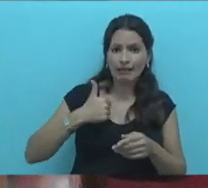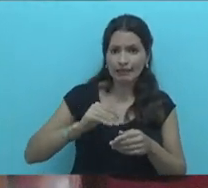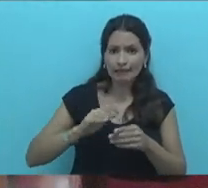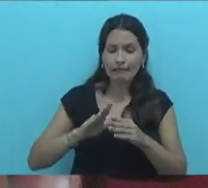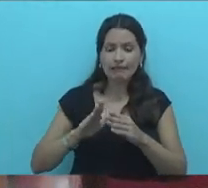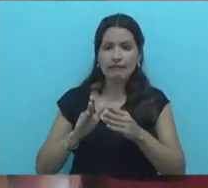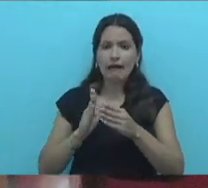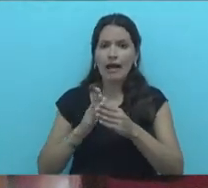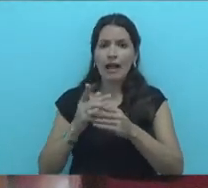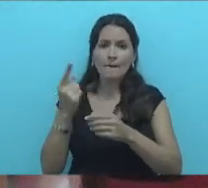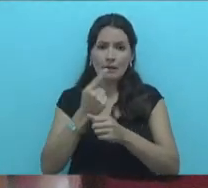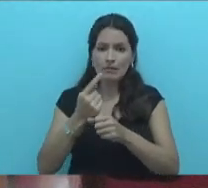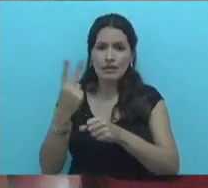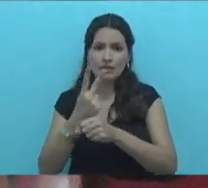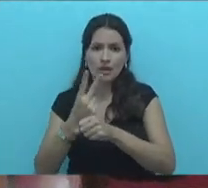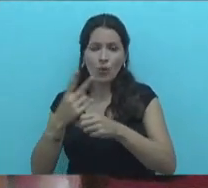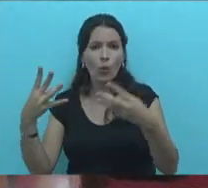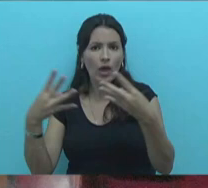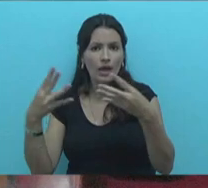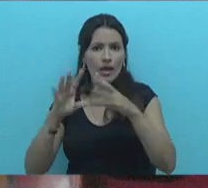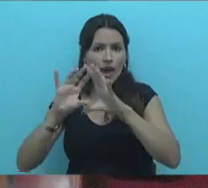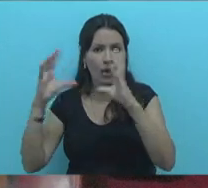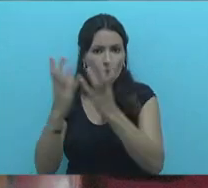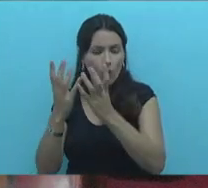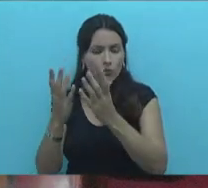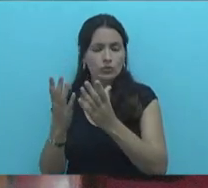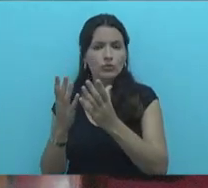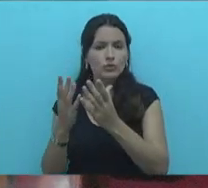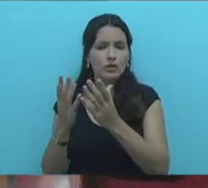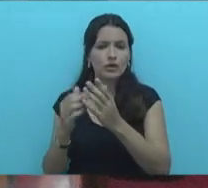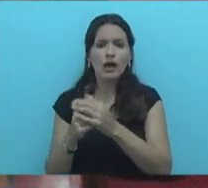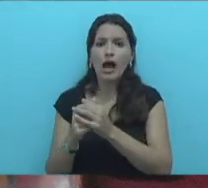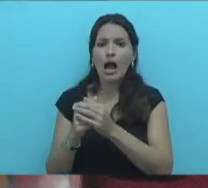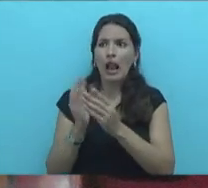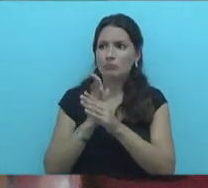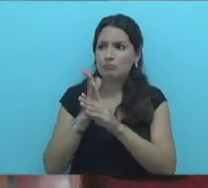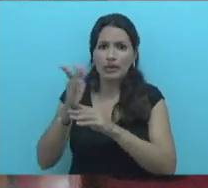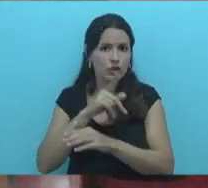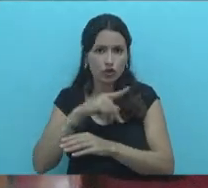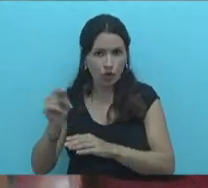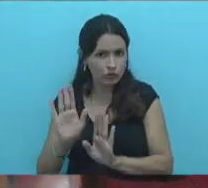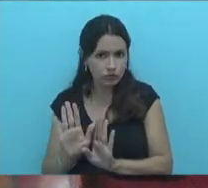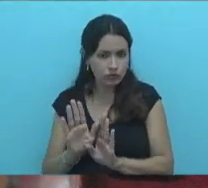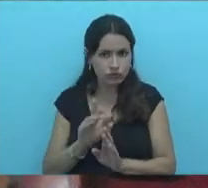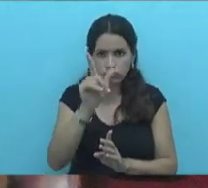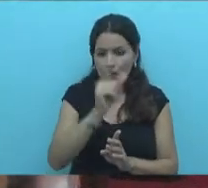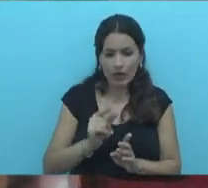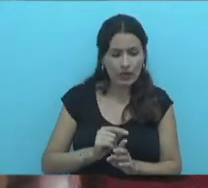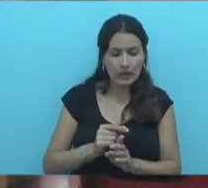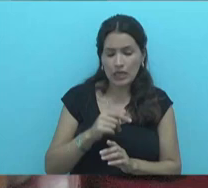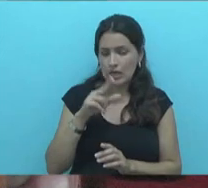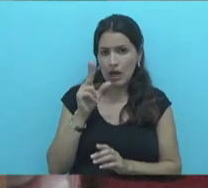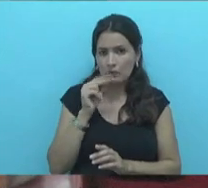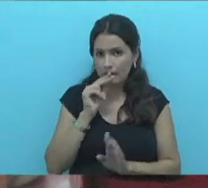eso nos hizo que muchos jóvenes argentinos hayan perdido la vida para defender intereses que eran